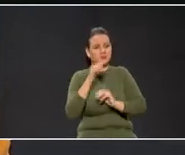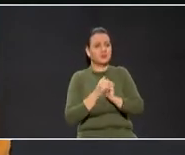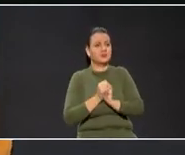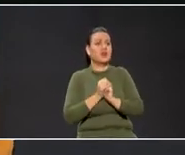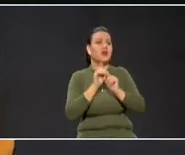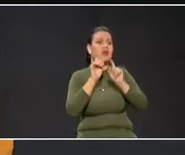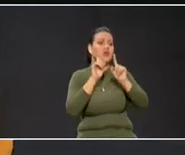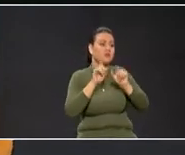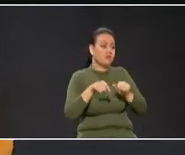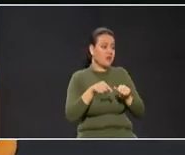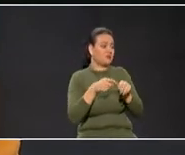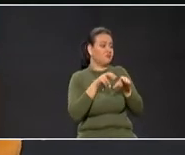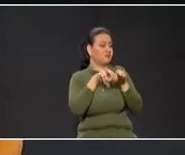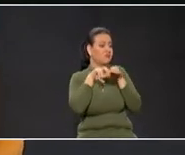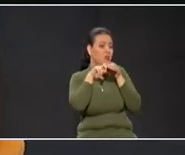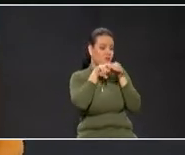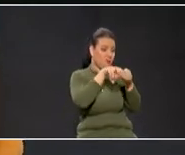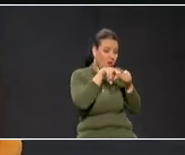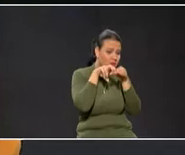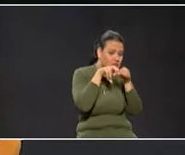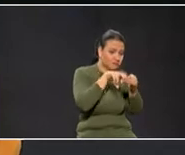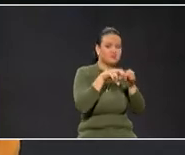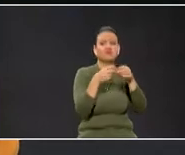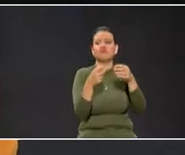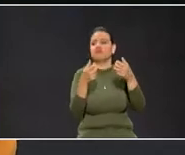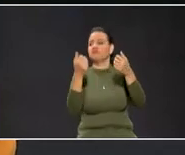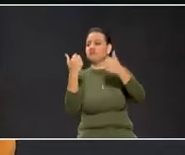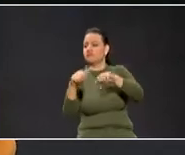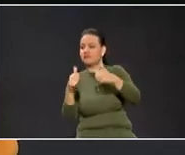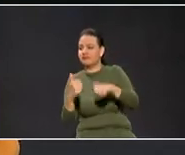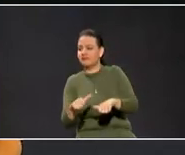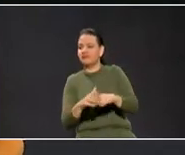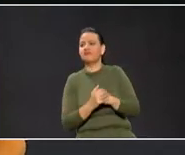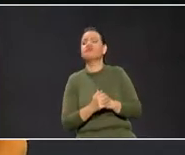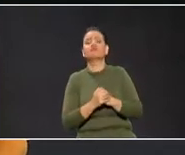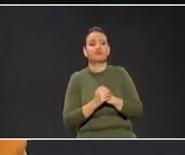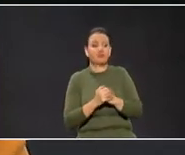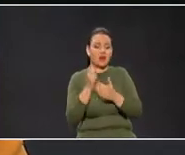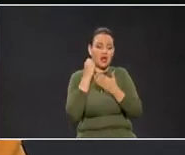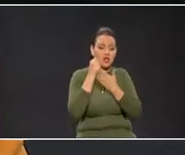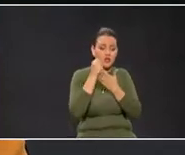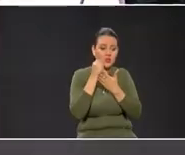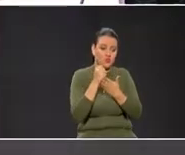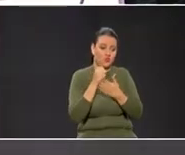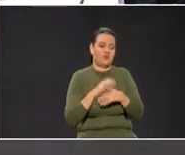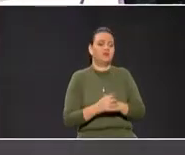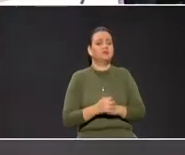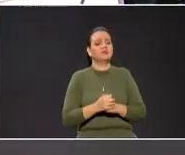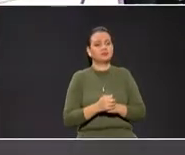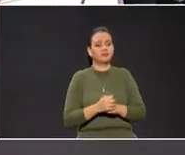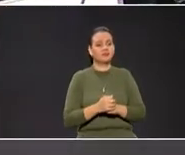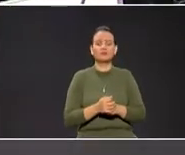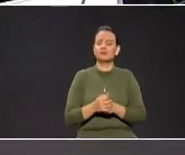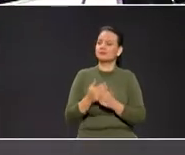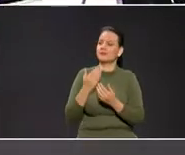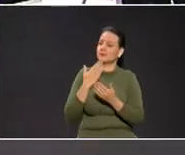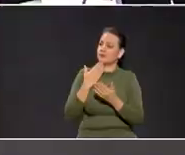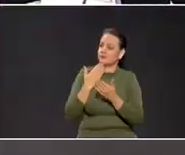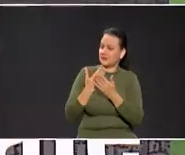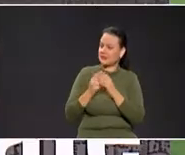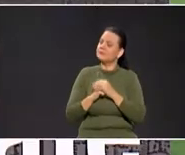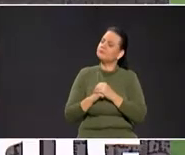e intercambios que le den a la ciudad eficiencia en el transporte doctora gemma muchos hablan